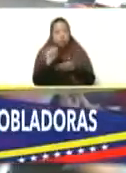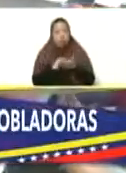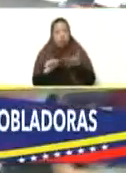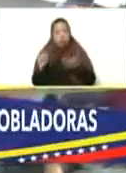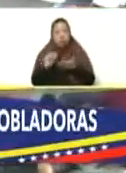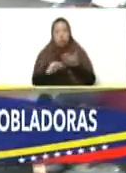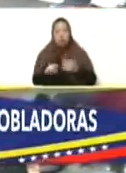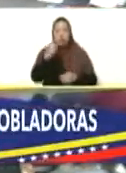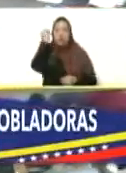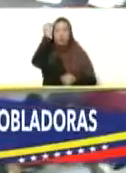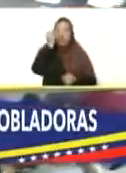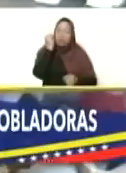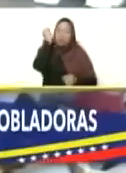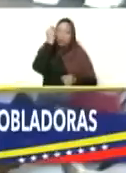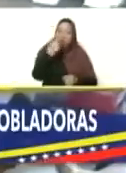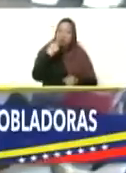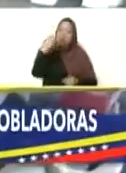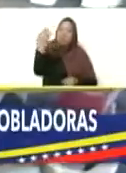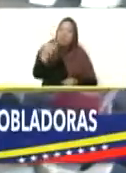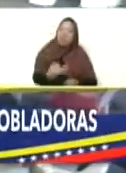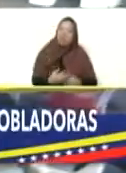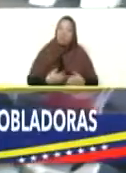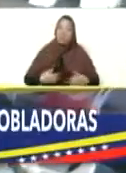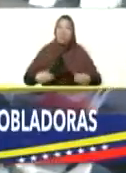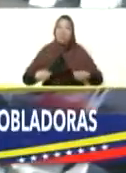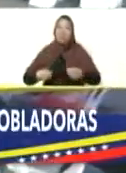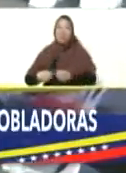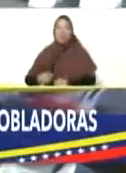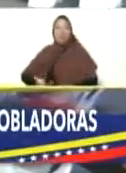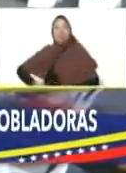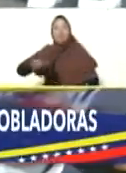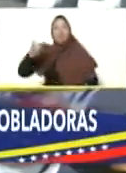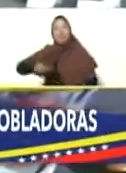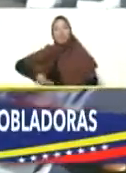yo creo de verdad muy importante